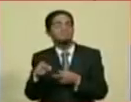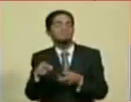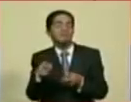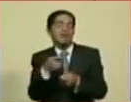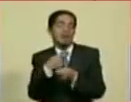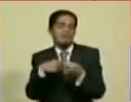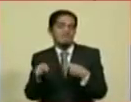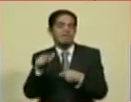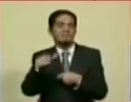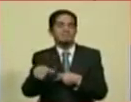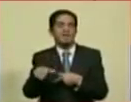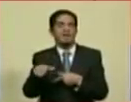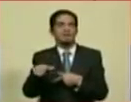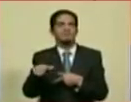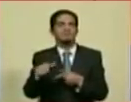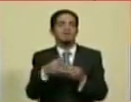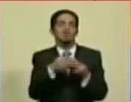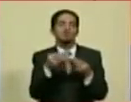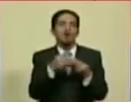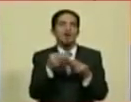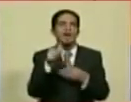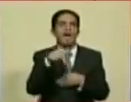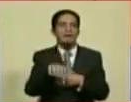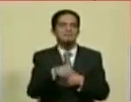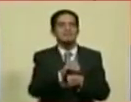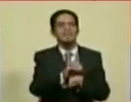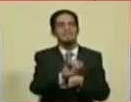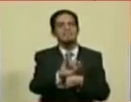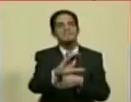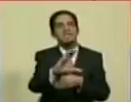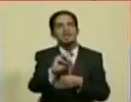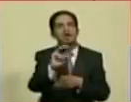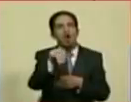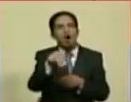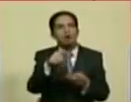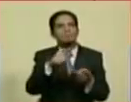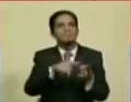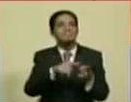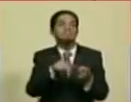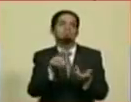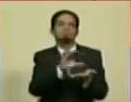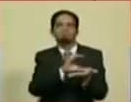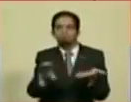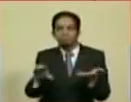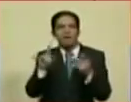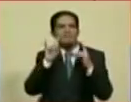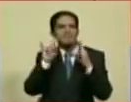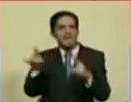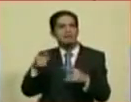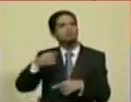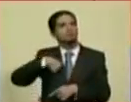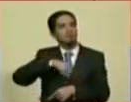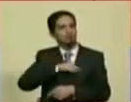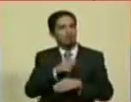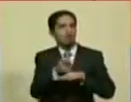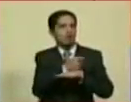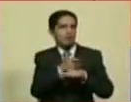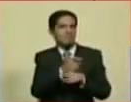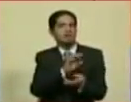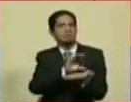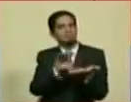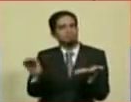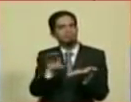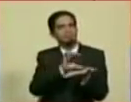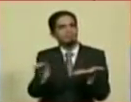en el mercado cambiario a través del sistema DICOM y a través del sistema de financiamiento directo que hemos efectuado